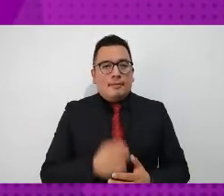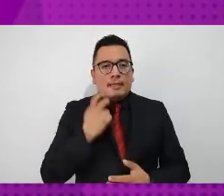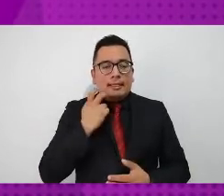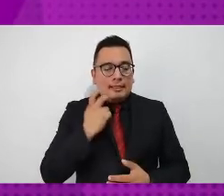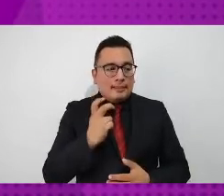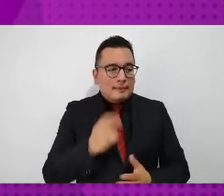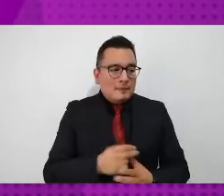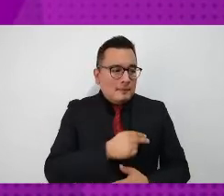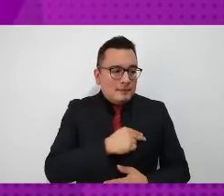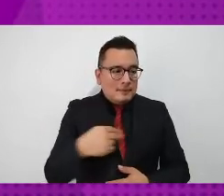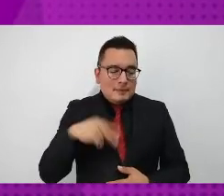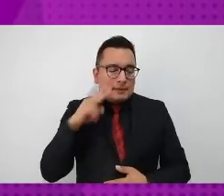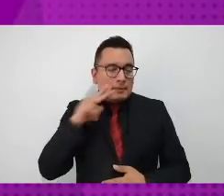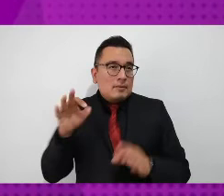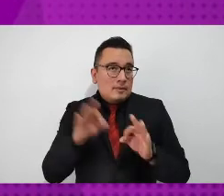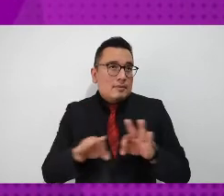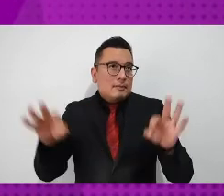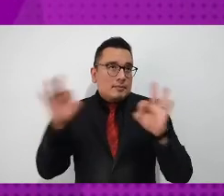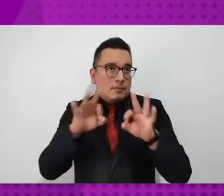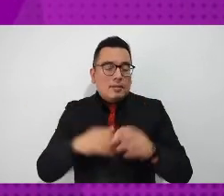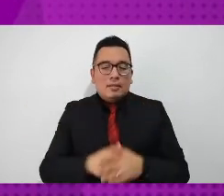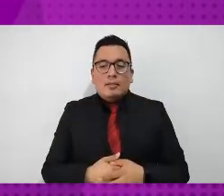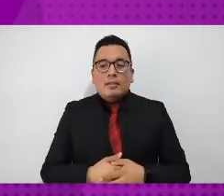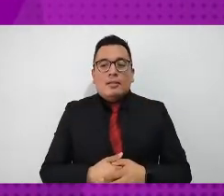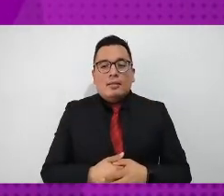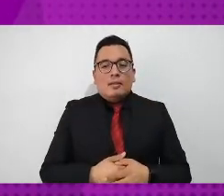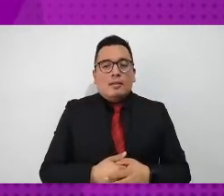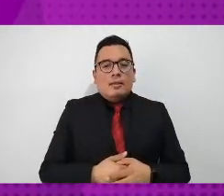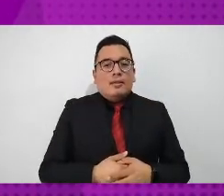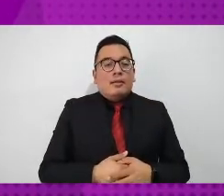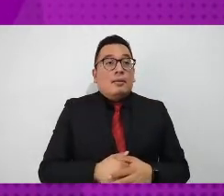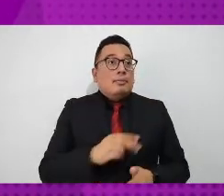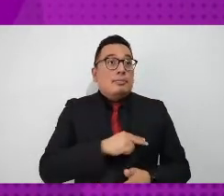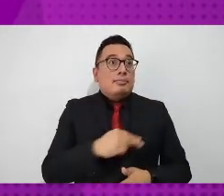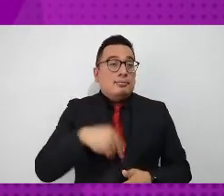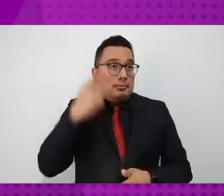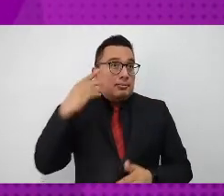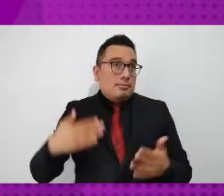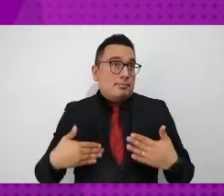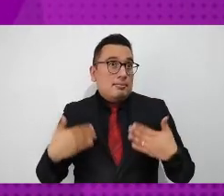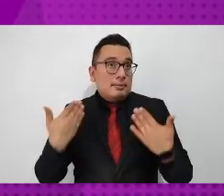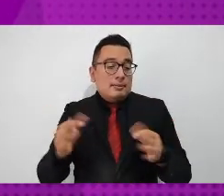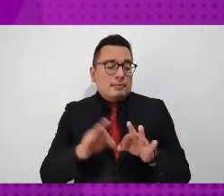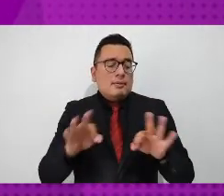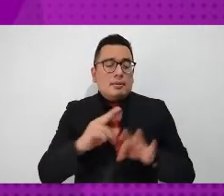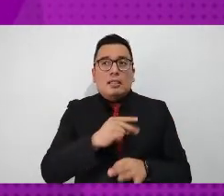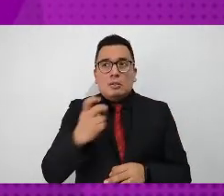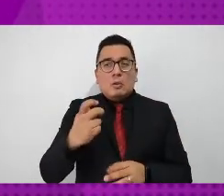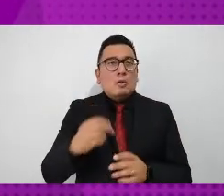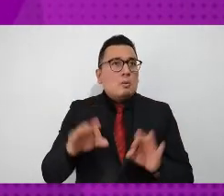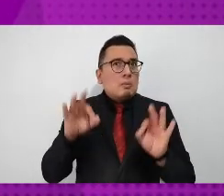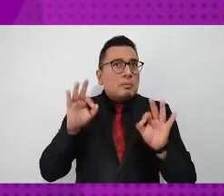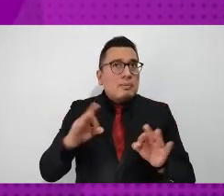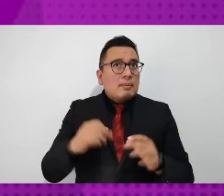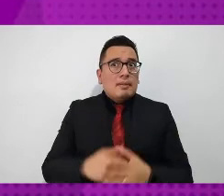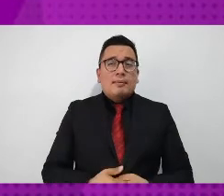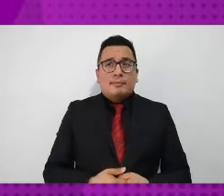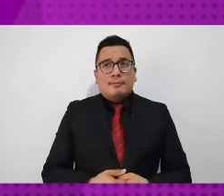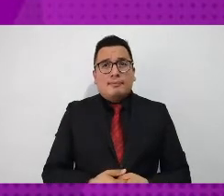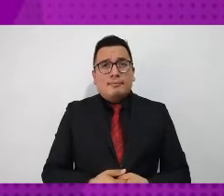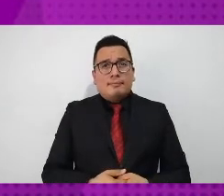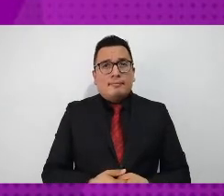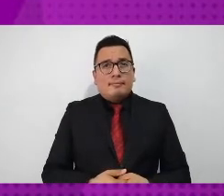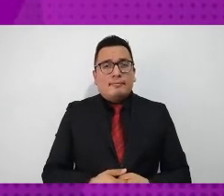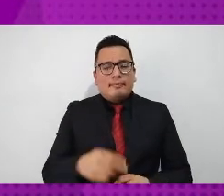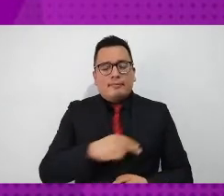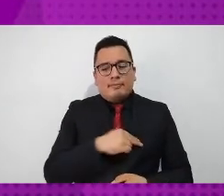vean como es importante al final por lo menos por la certeza que funcionen y funcionen muy bien como lo hemos hecho